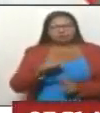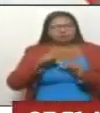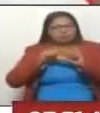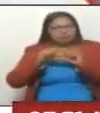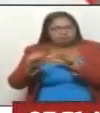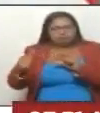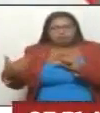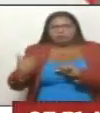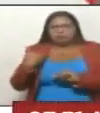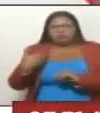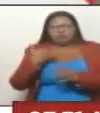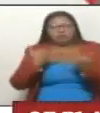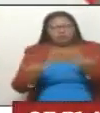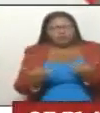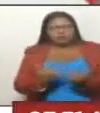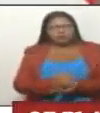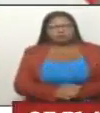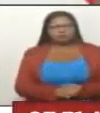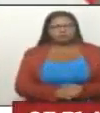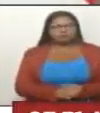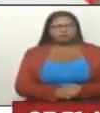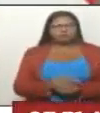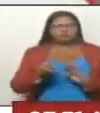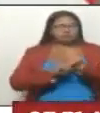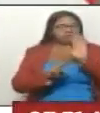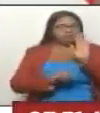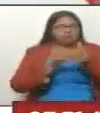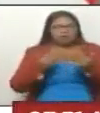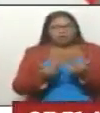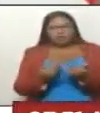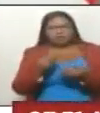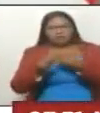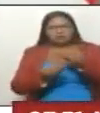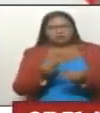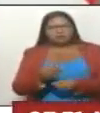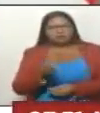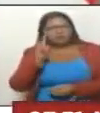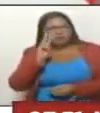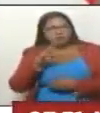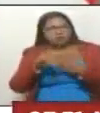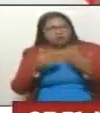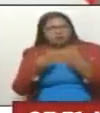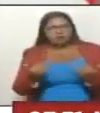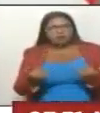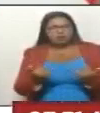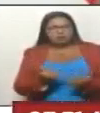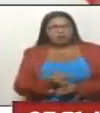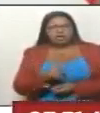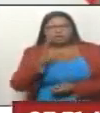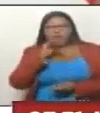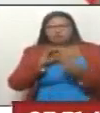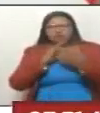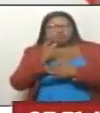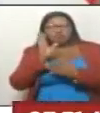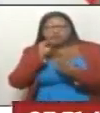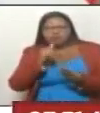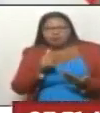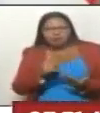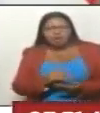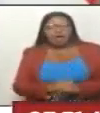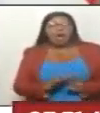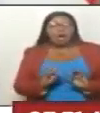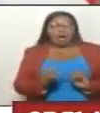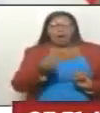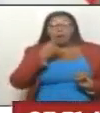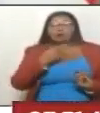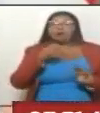el orden individual por estas medidas coercitivas. Cuando se dieron cuenta que eso no iba a funcionar, entonces ahí sí,